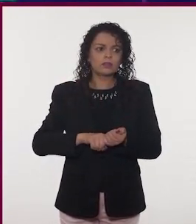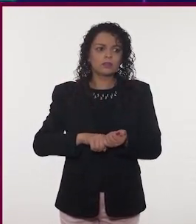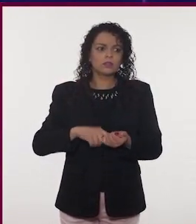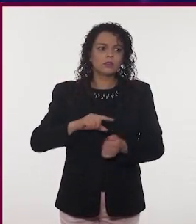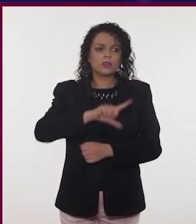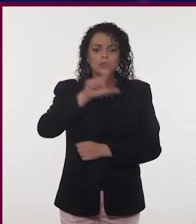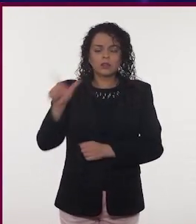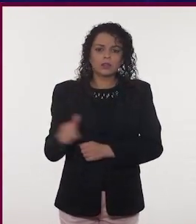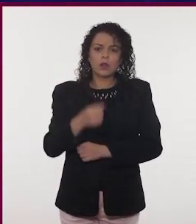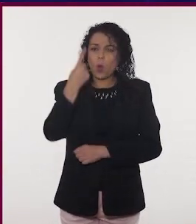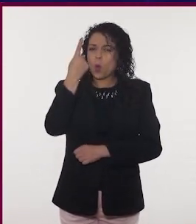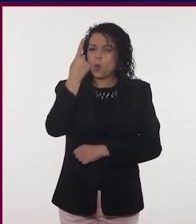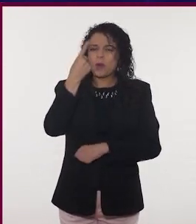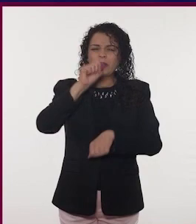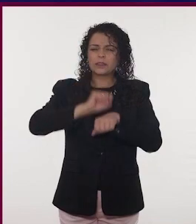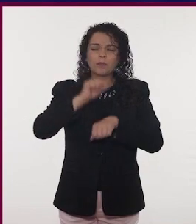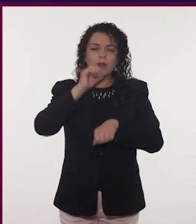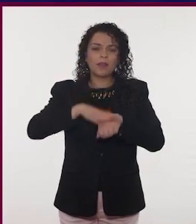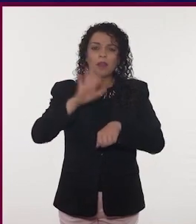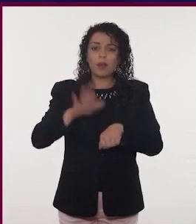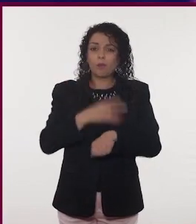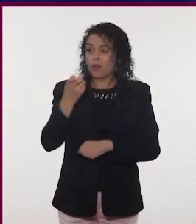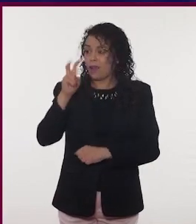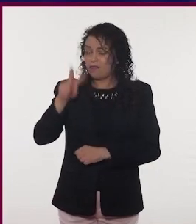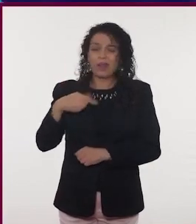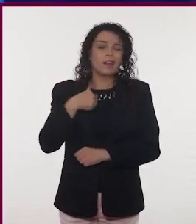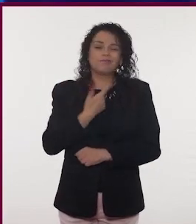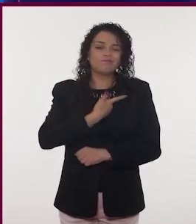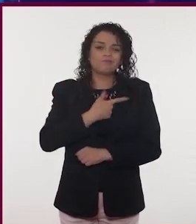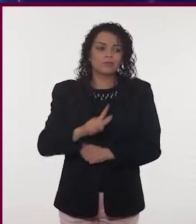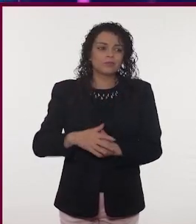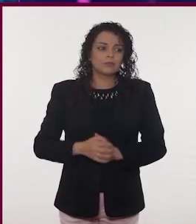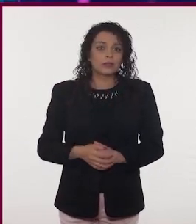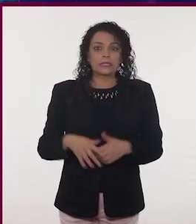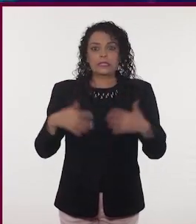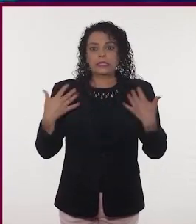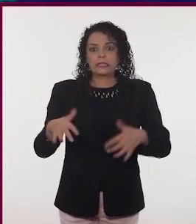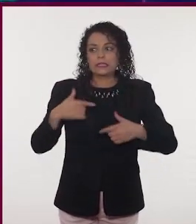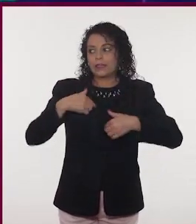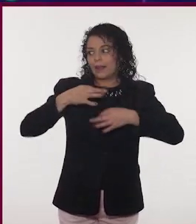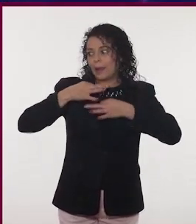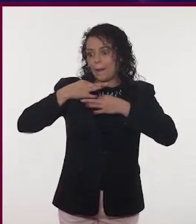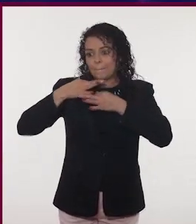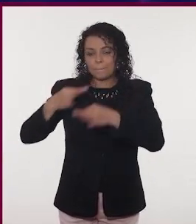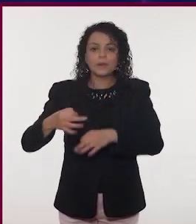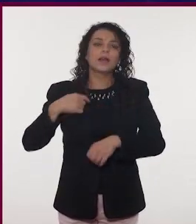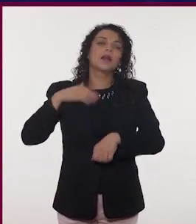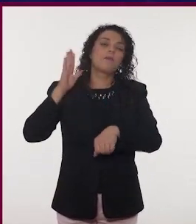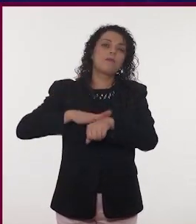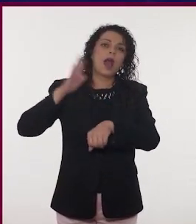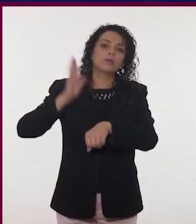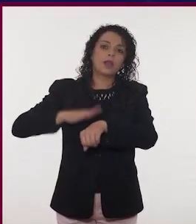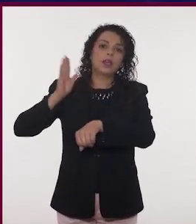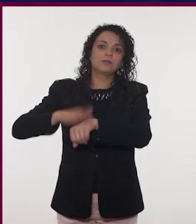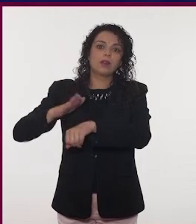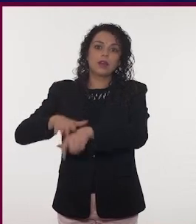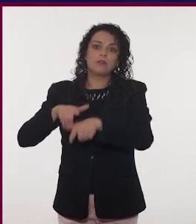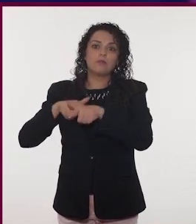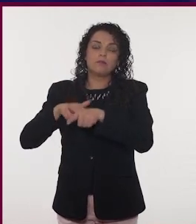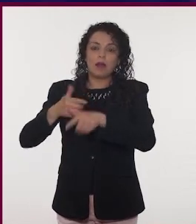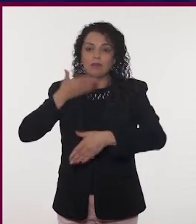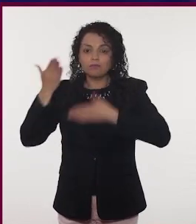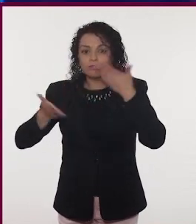dije, no, nada más voy a estar una semana porque realmente esto no me gusta. Y pues que me encanta, ¿no? Y así me sigo, ¿no? Entonces, pues fue un poco